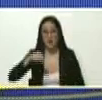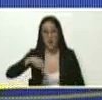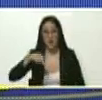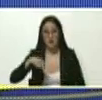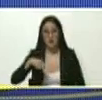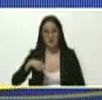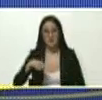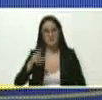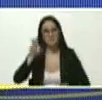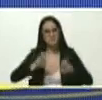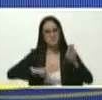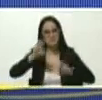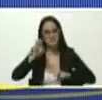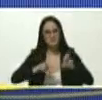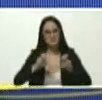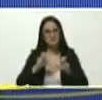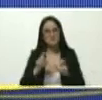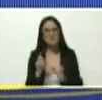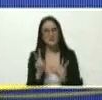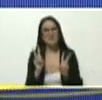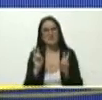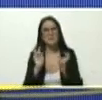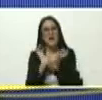los analistas de la geopolítica